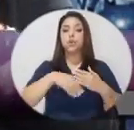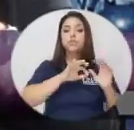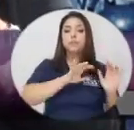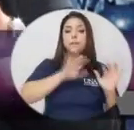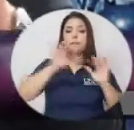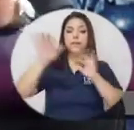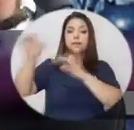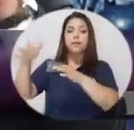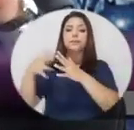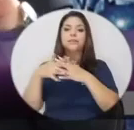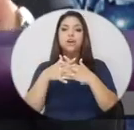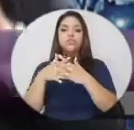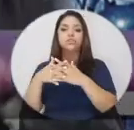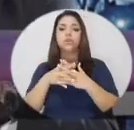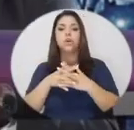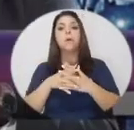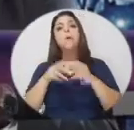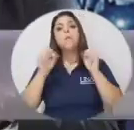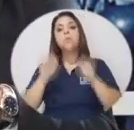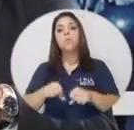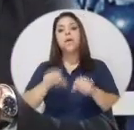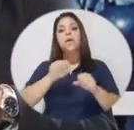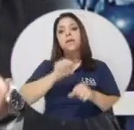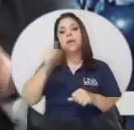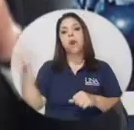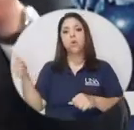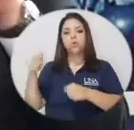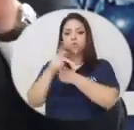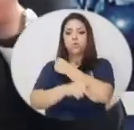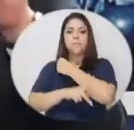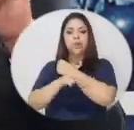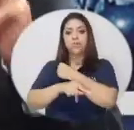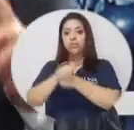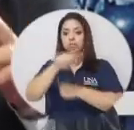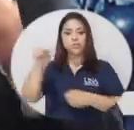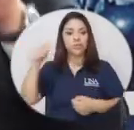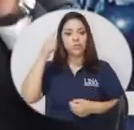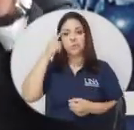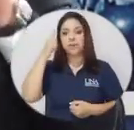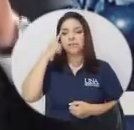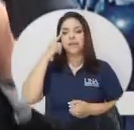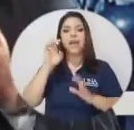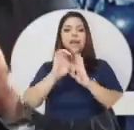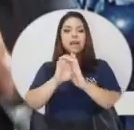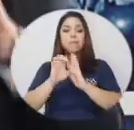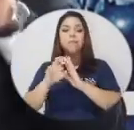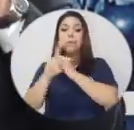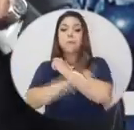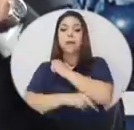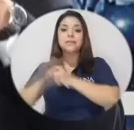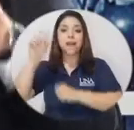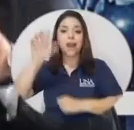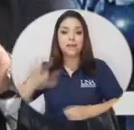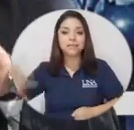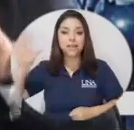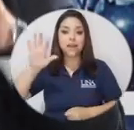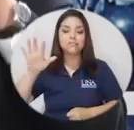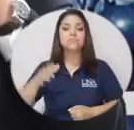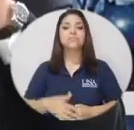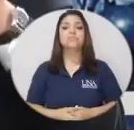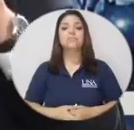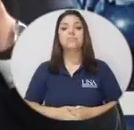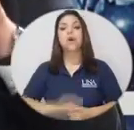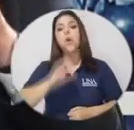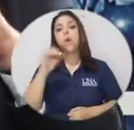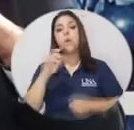también emigran a Estados Unidos, se bajen hacia nuevos países que nosotros no estamos pensando. Me refiero a los países asiáticos,